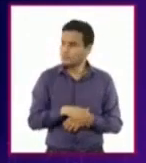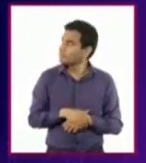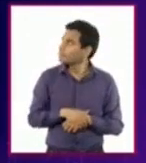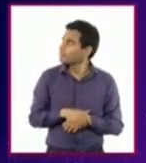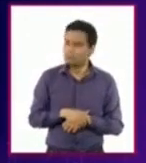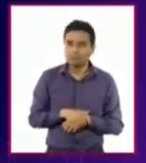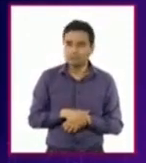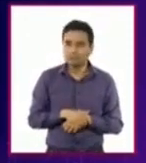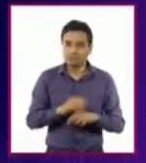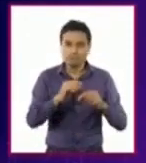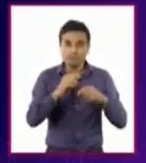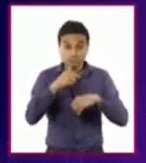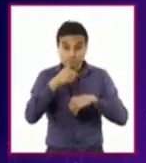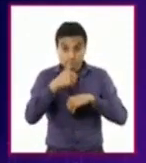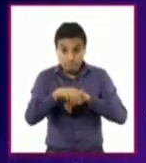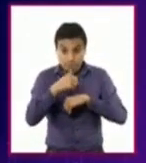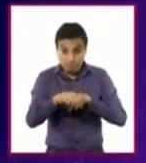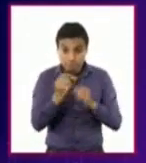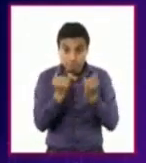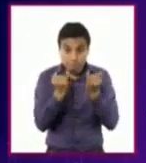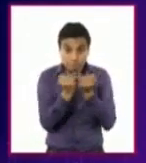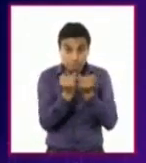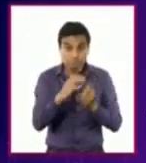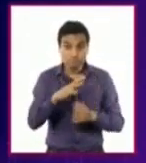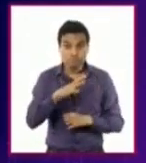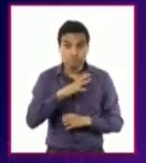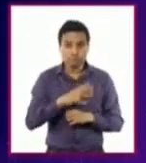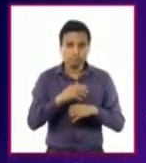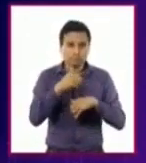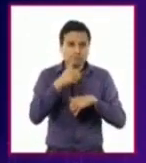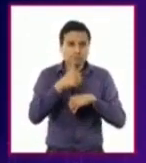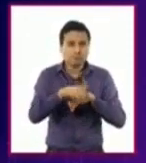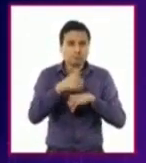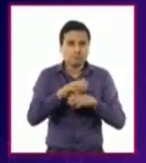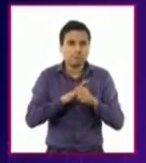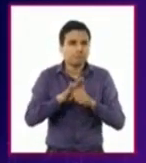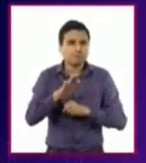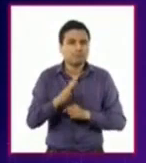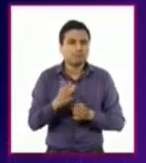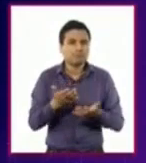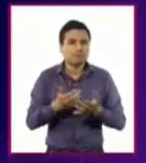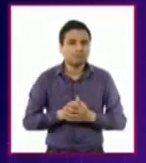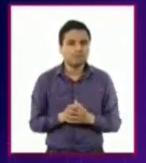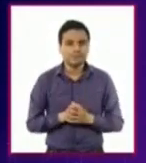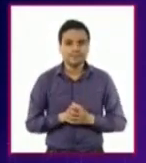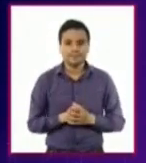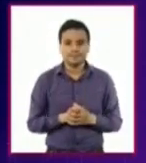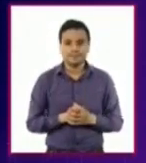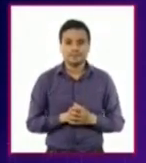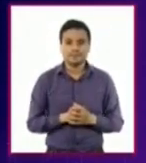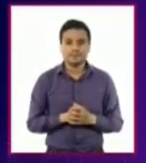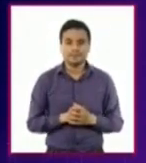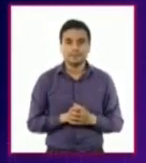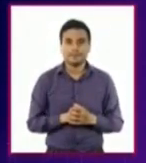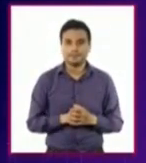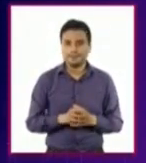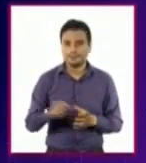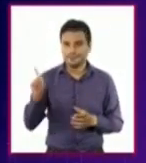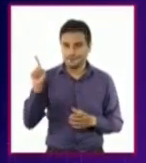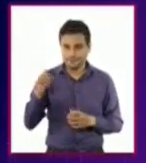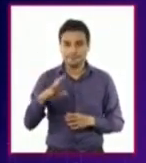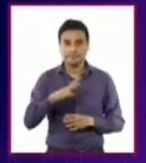si así es el caso cuál es el valor asociado a las barras que se repiten más en este caso hay